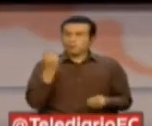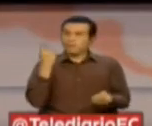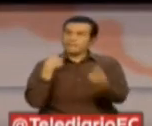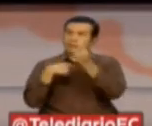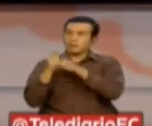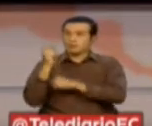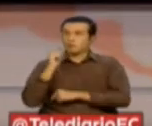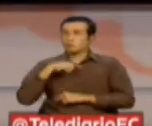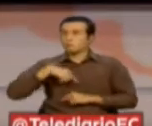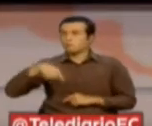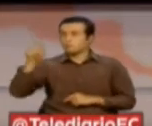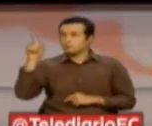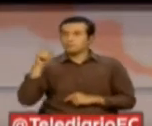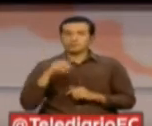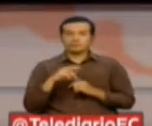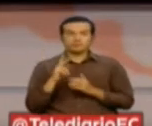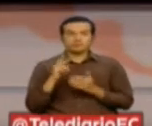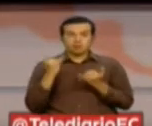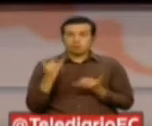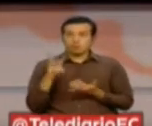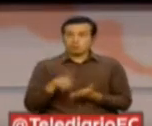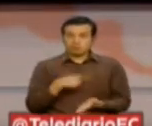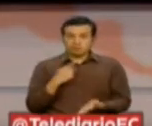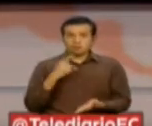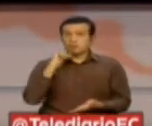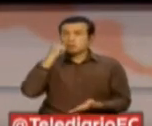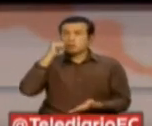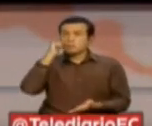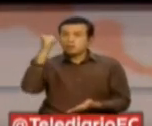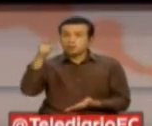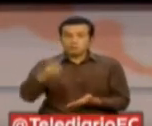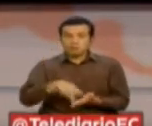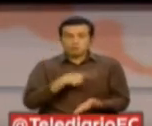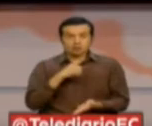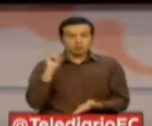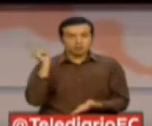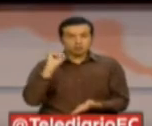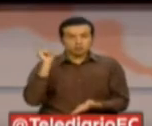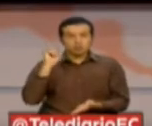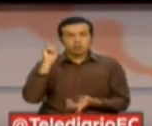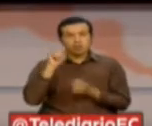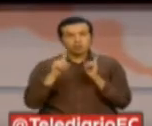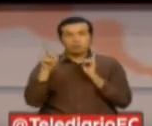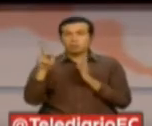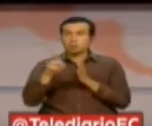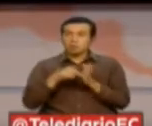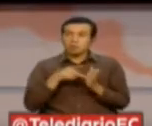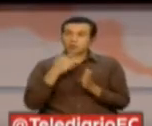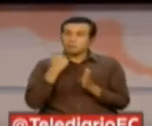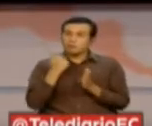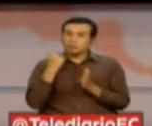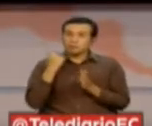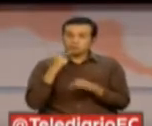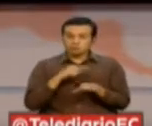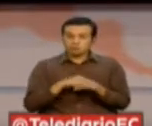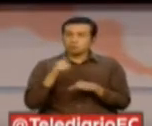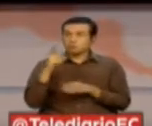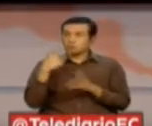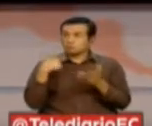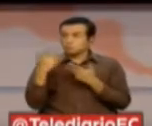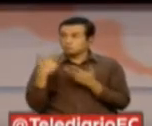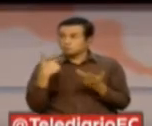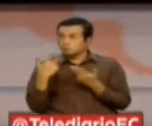una mercancía no me van a pagar hoy mismo o el día de mañana o pasado en el mejor de los casos en el mejor de los casos de quien haya